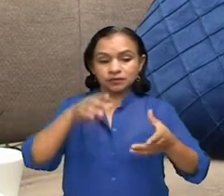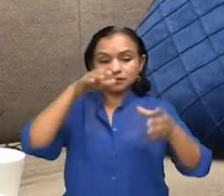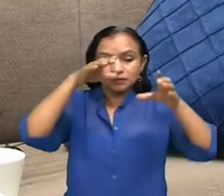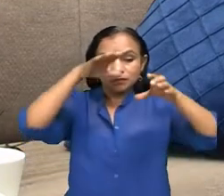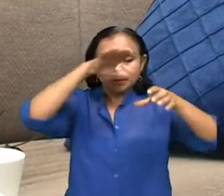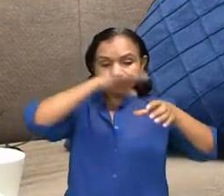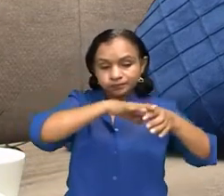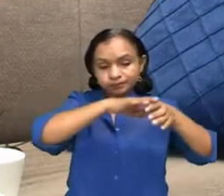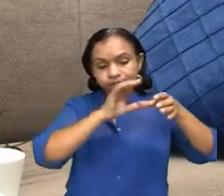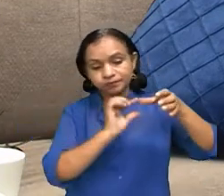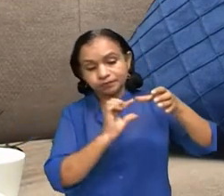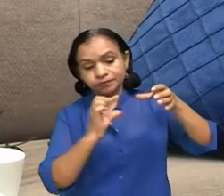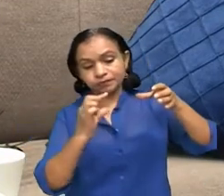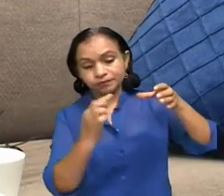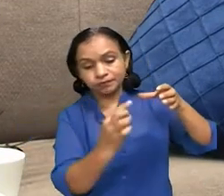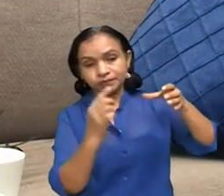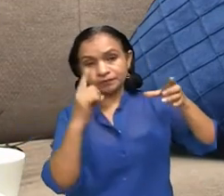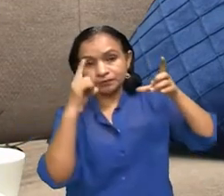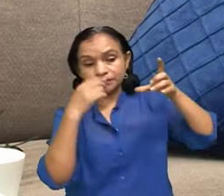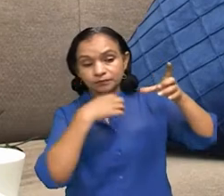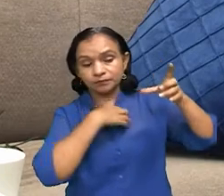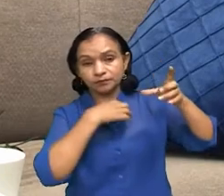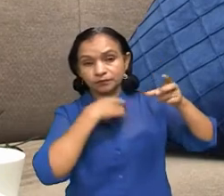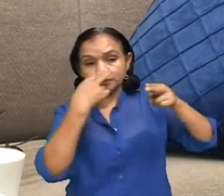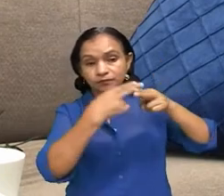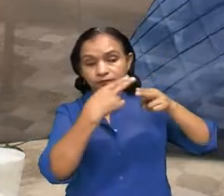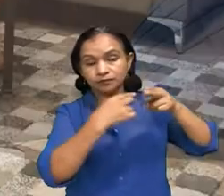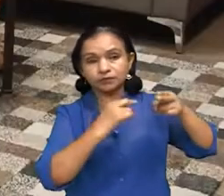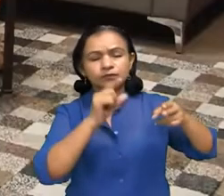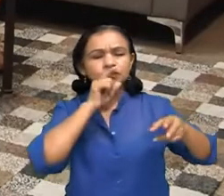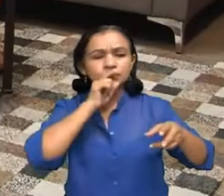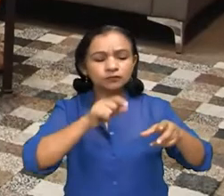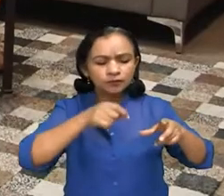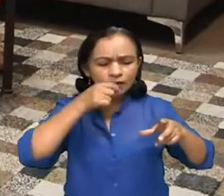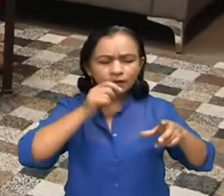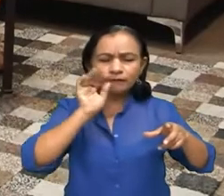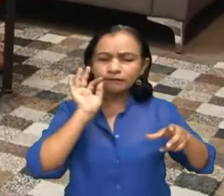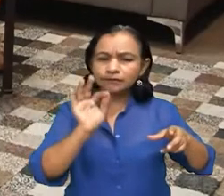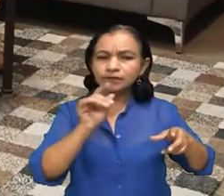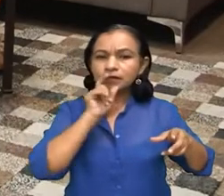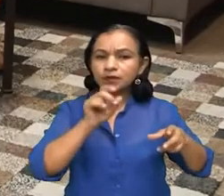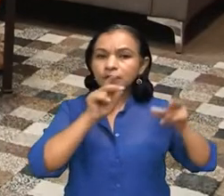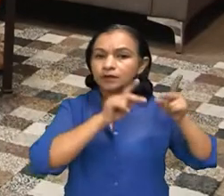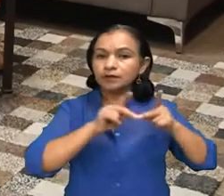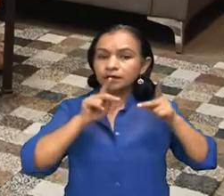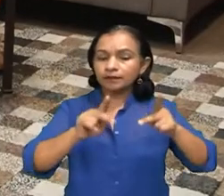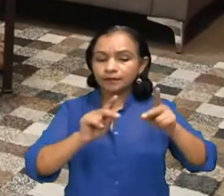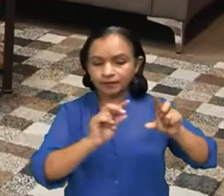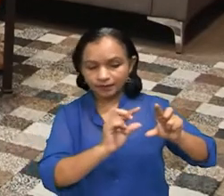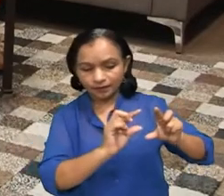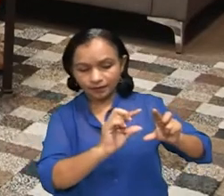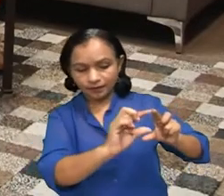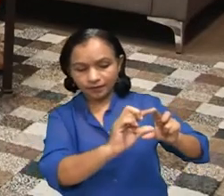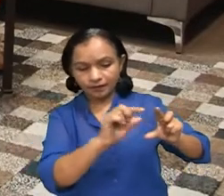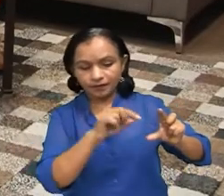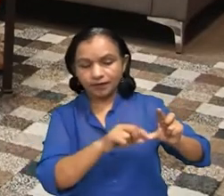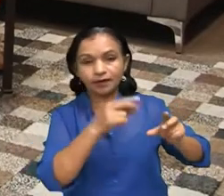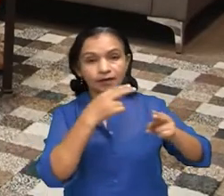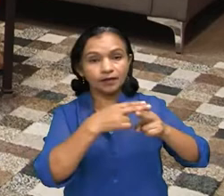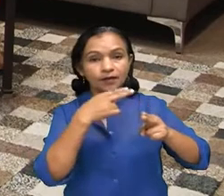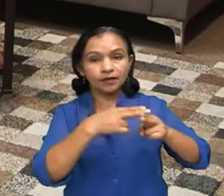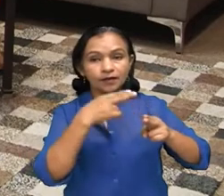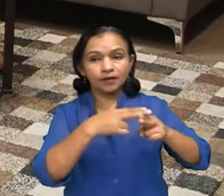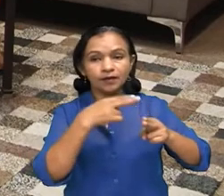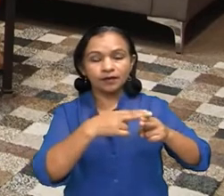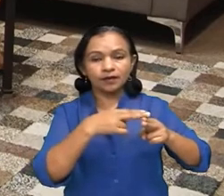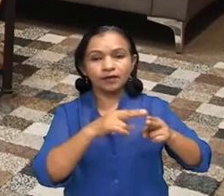con un logo y tu producto es de buena calidad y le gusta a los clientes, ¿verdad?, ese logo y ese nombre de tu negocio